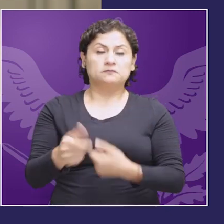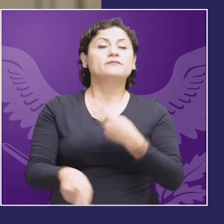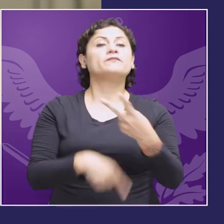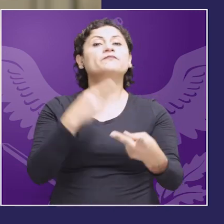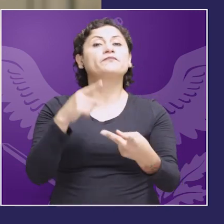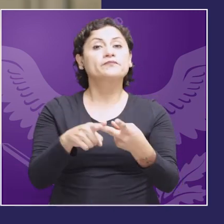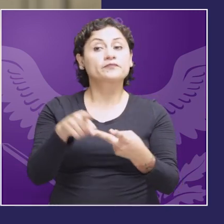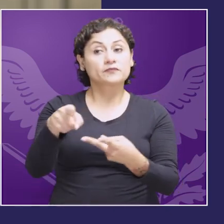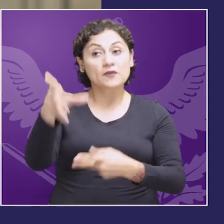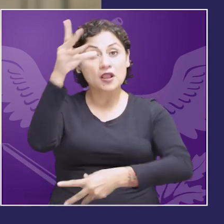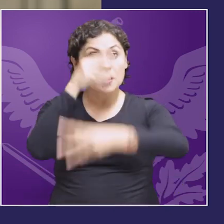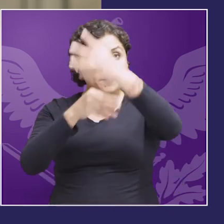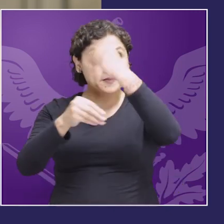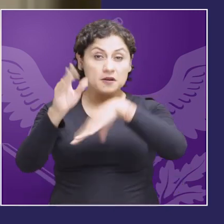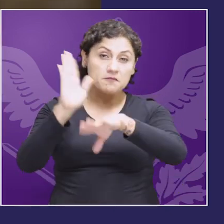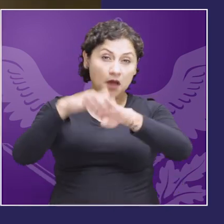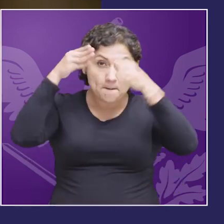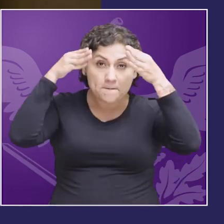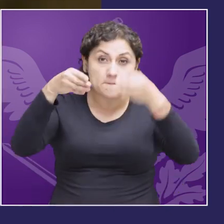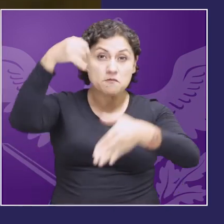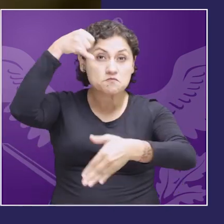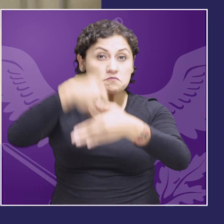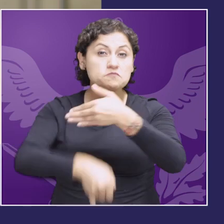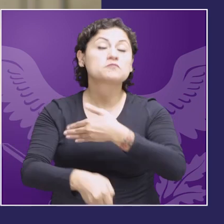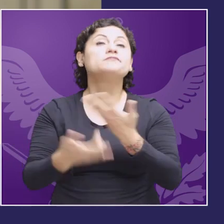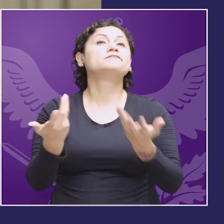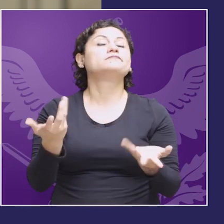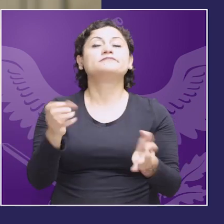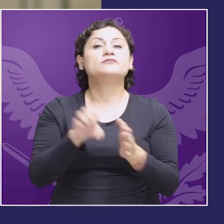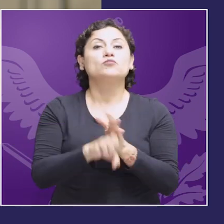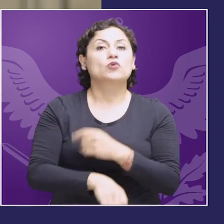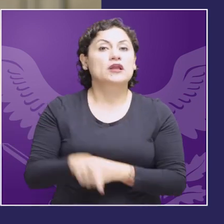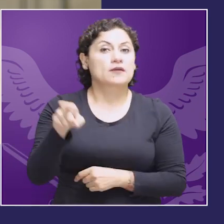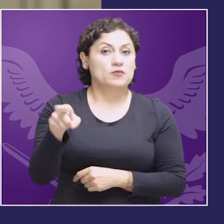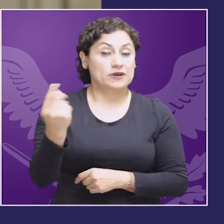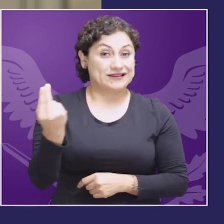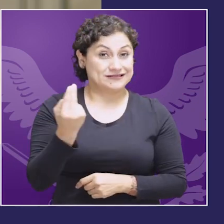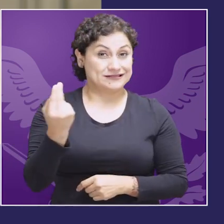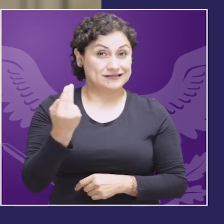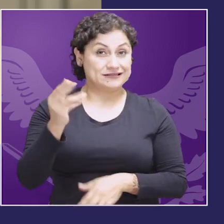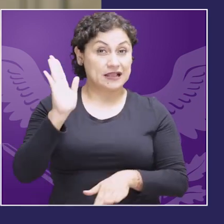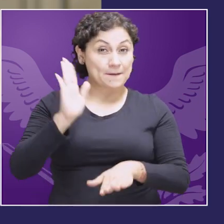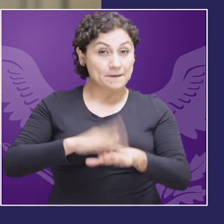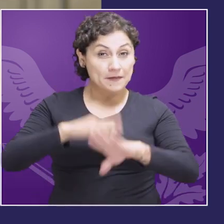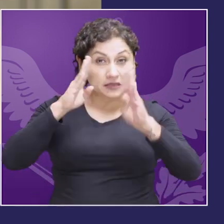una formación más específica de gente que tiene tareas más